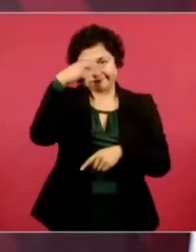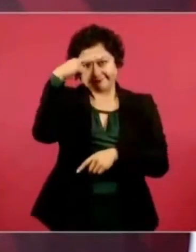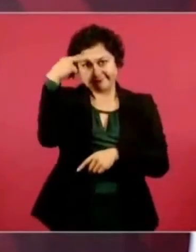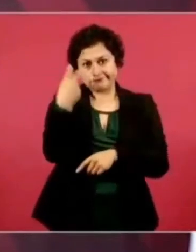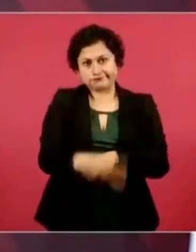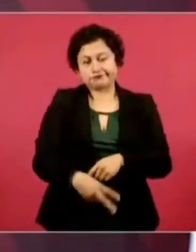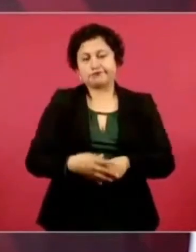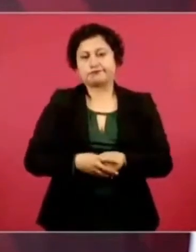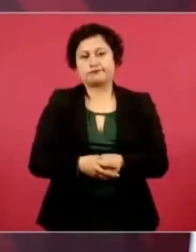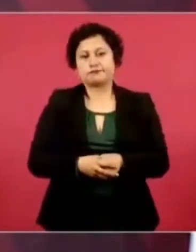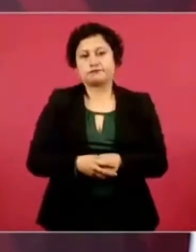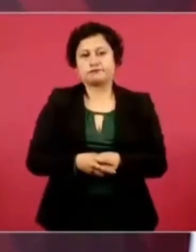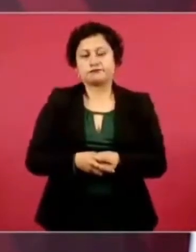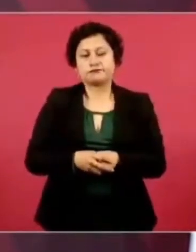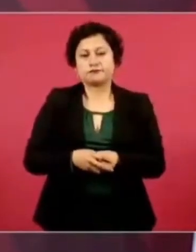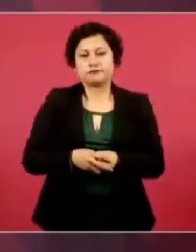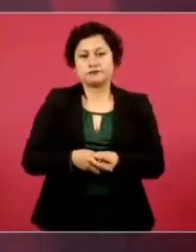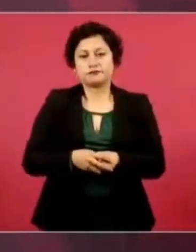Y una